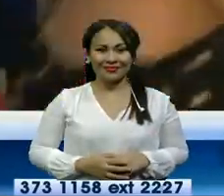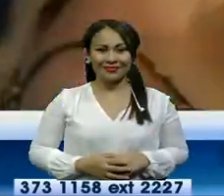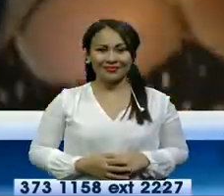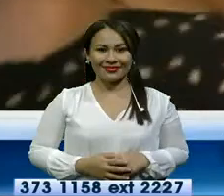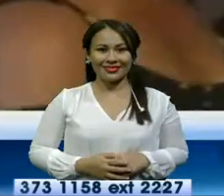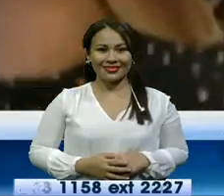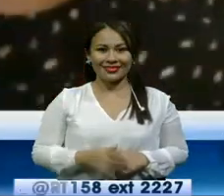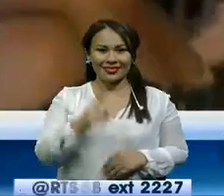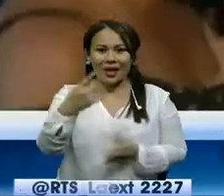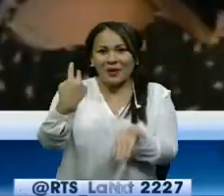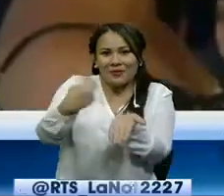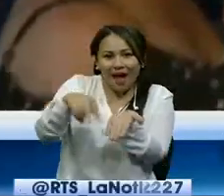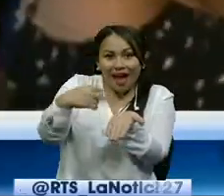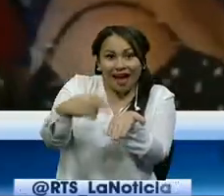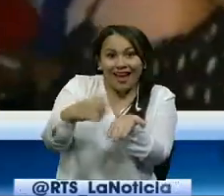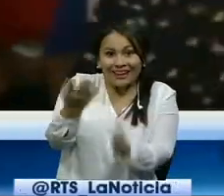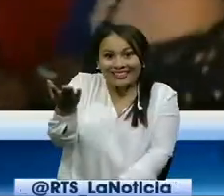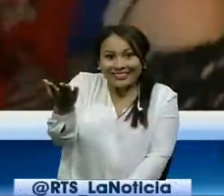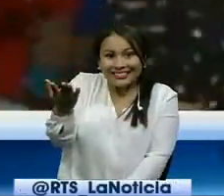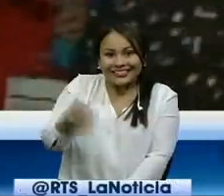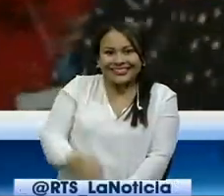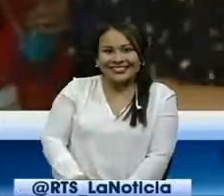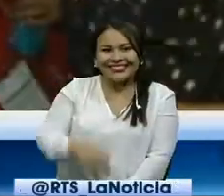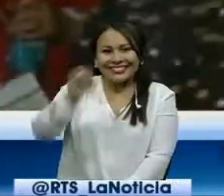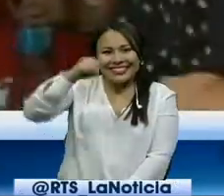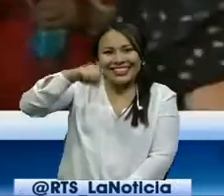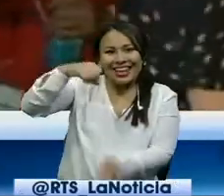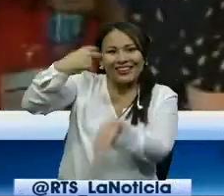Y baila, y baila. Y baila, y